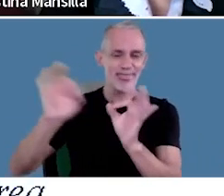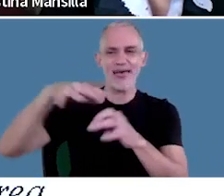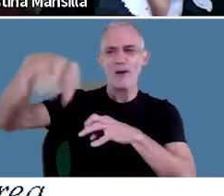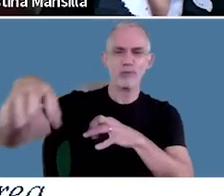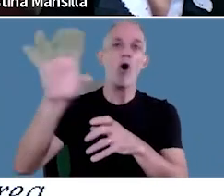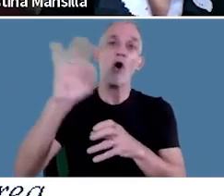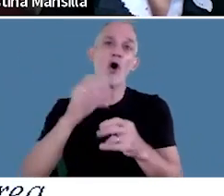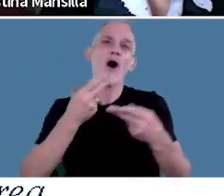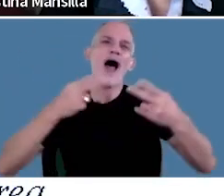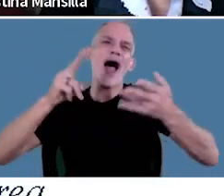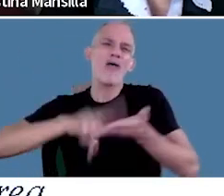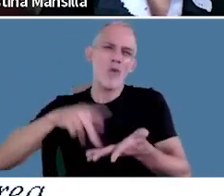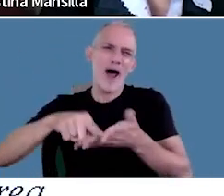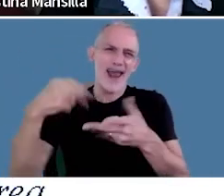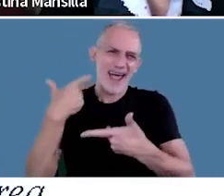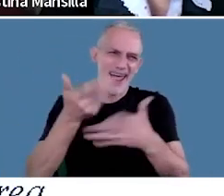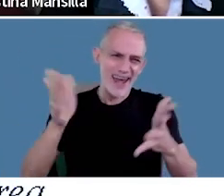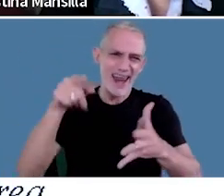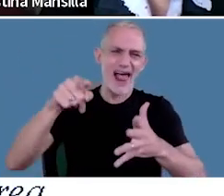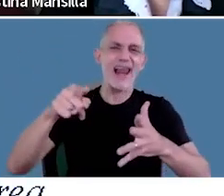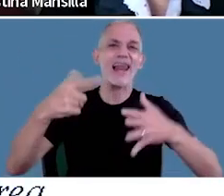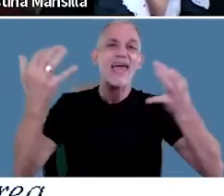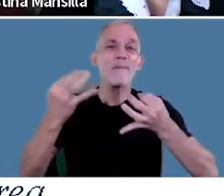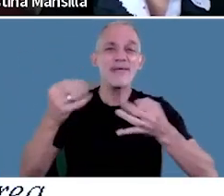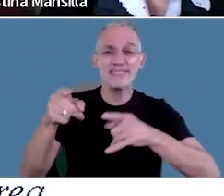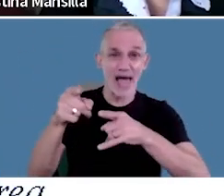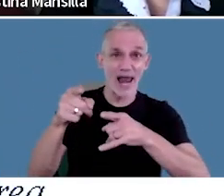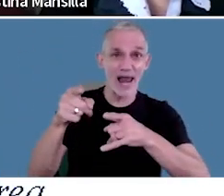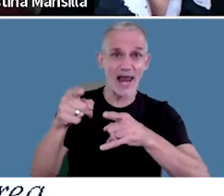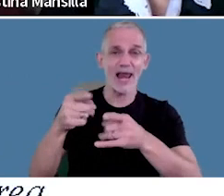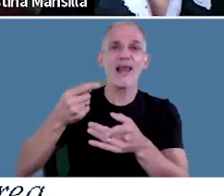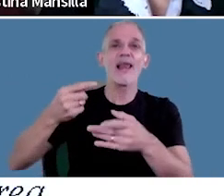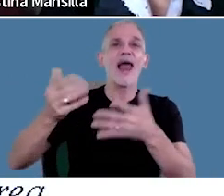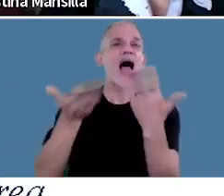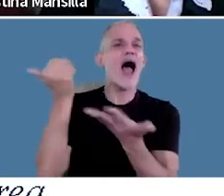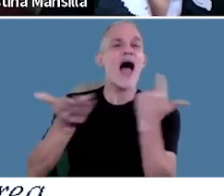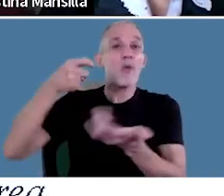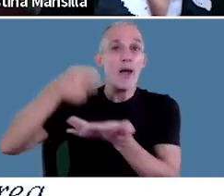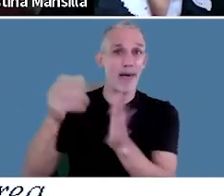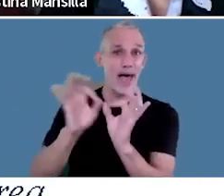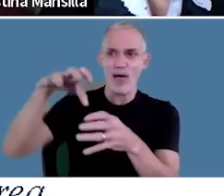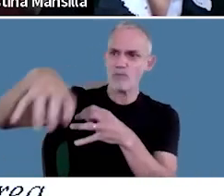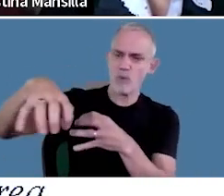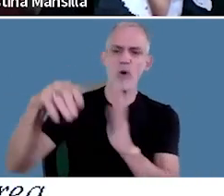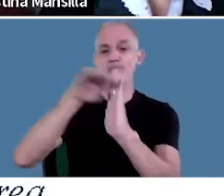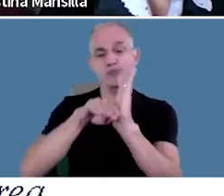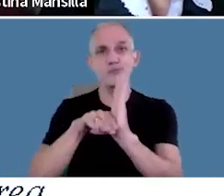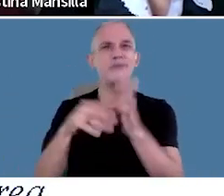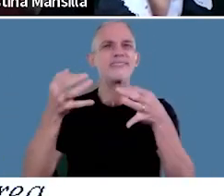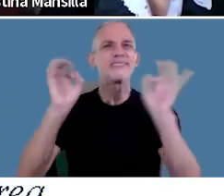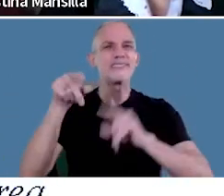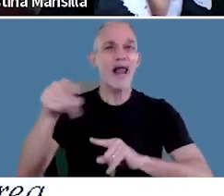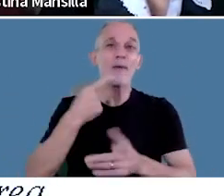territorio aduanero general o especial, salvo que expresamente haya alguna norma que las